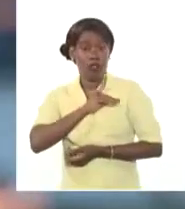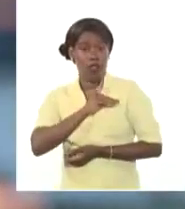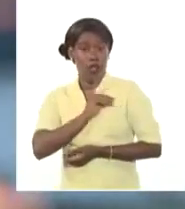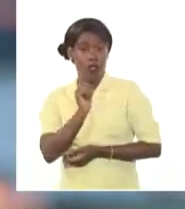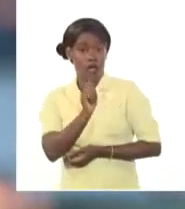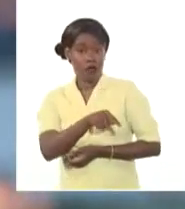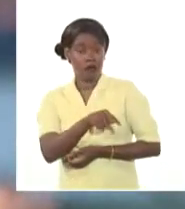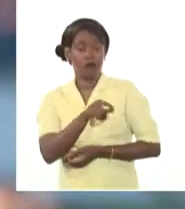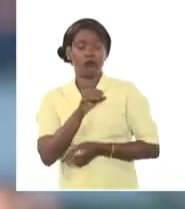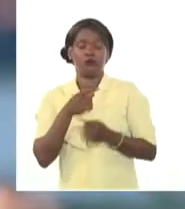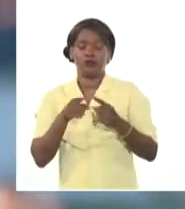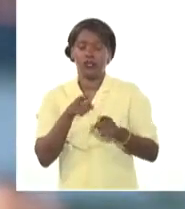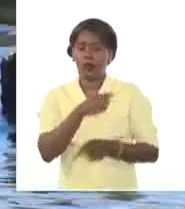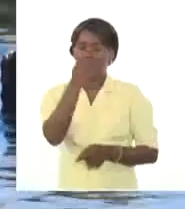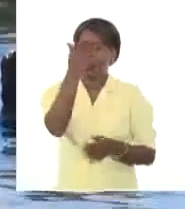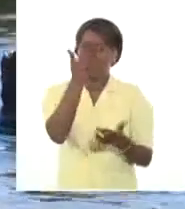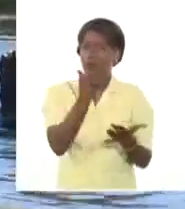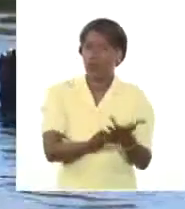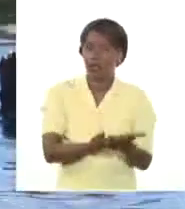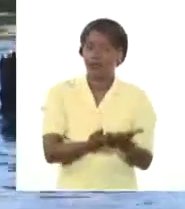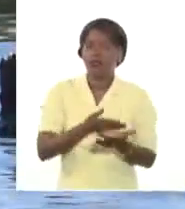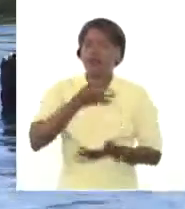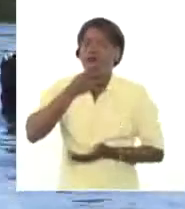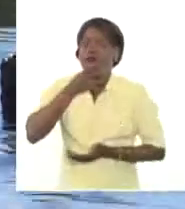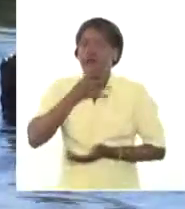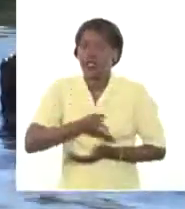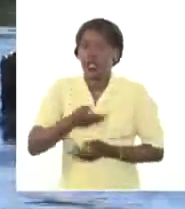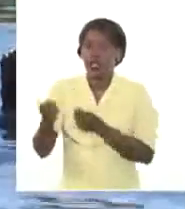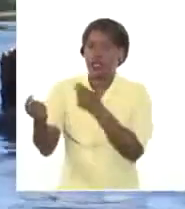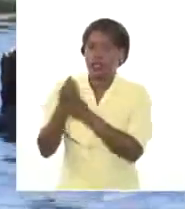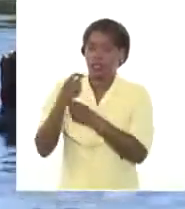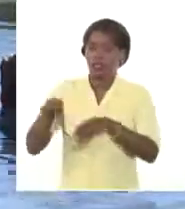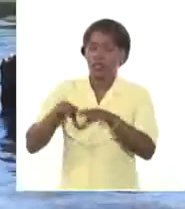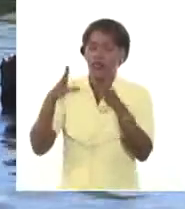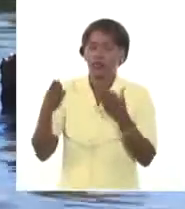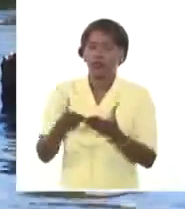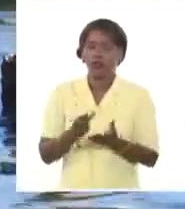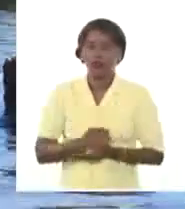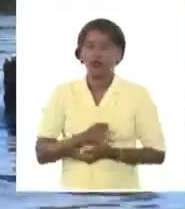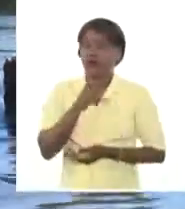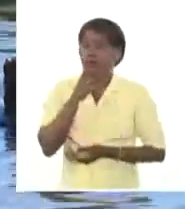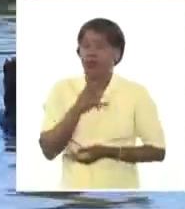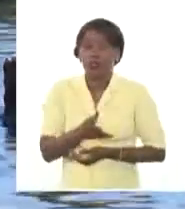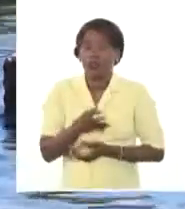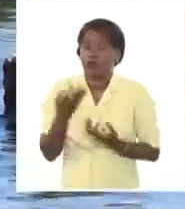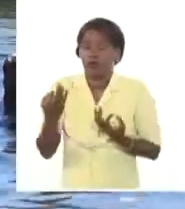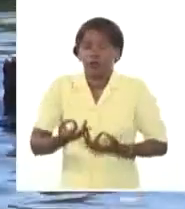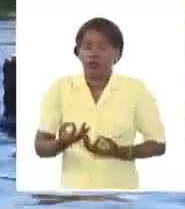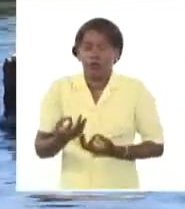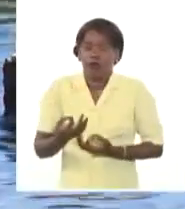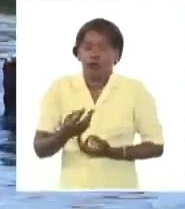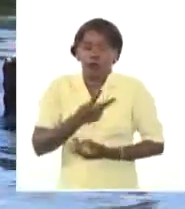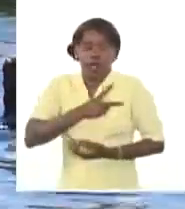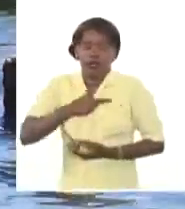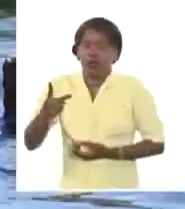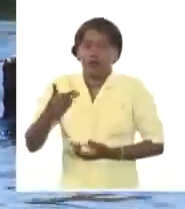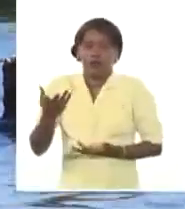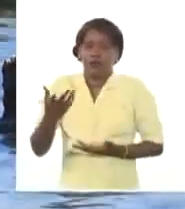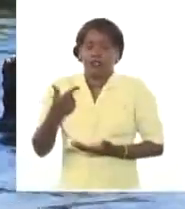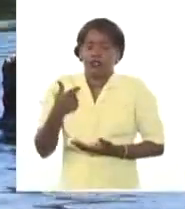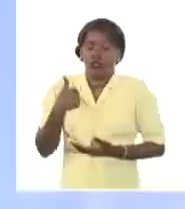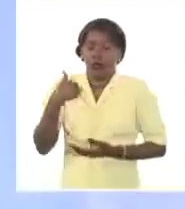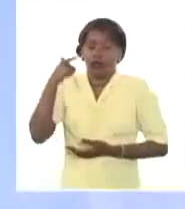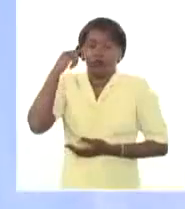circunscripción se lo debe a su guía eterno, Fidel Castro Ruz. Fidel es ejemplo para todos, por lo que nosotros nos guiamos. Y nosotros